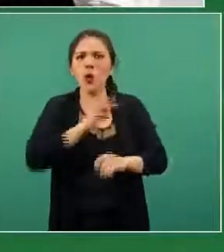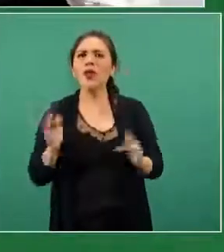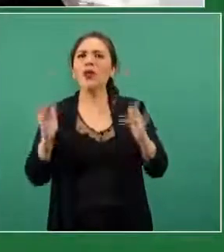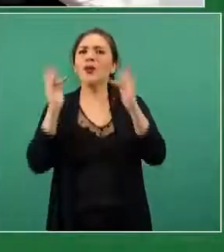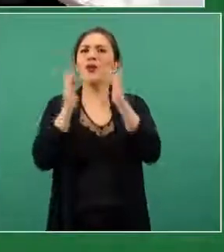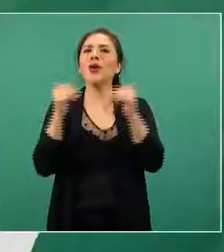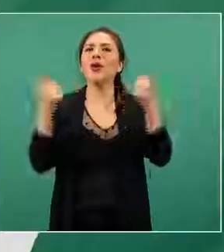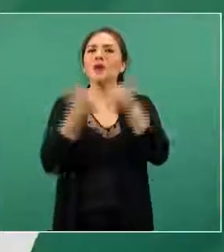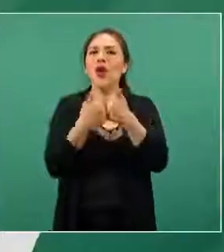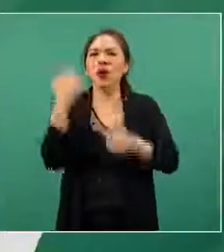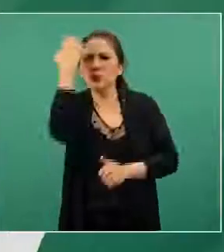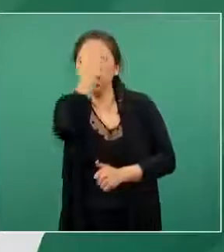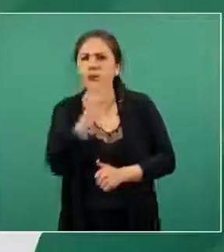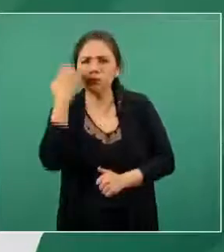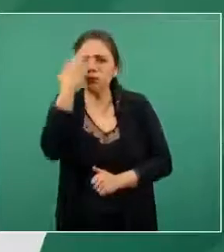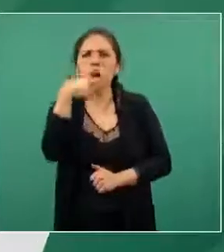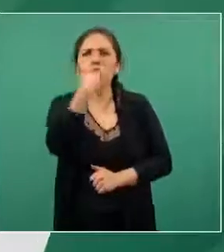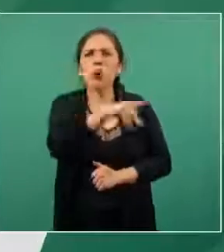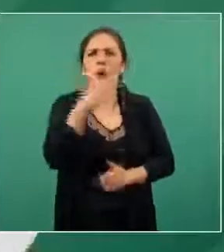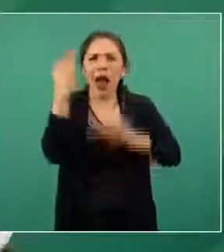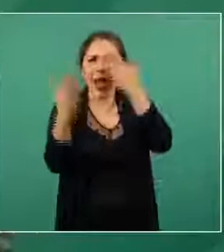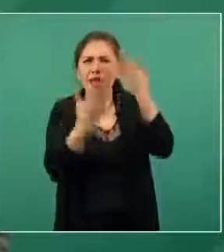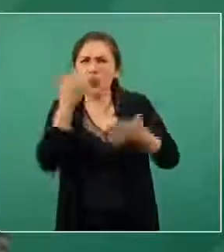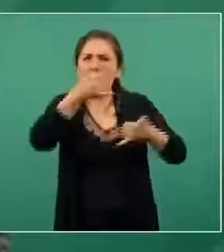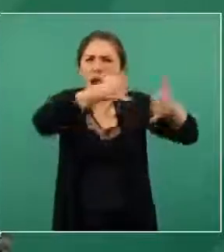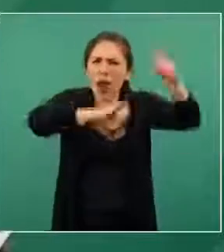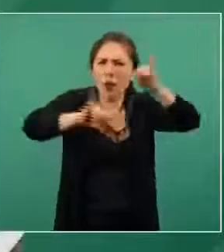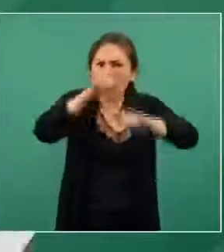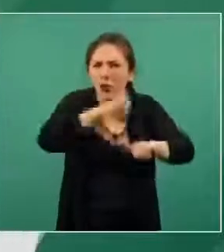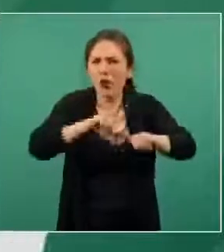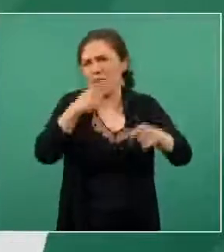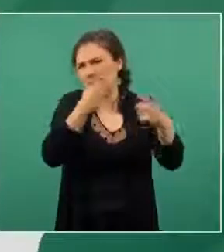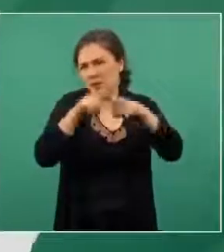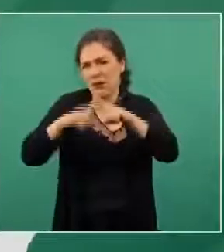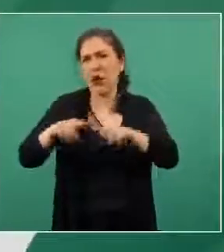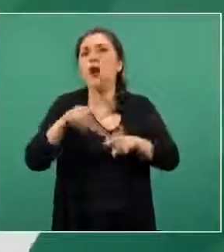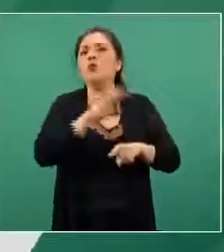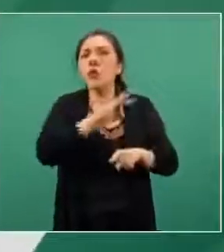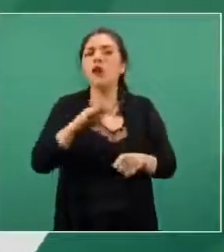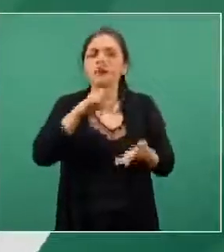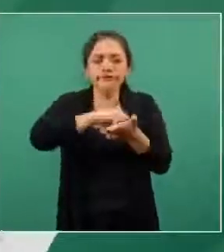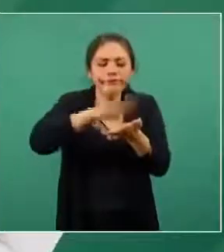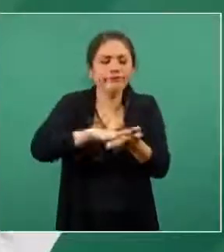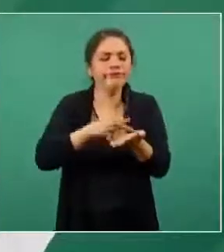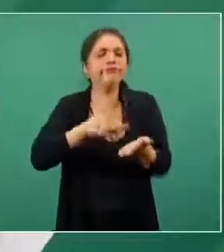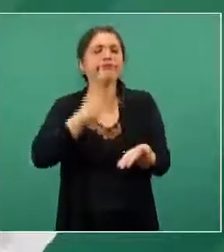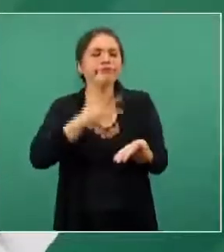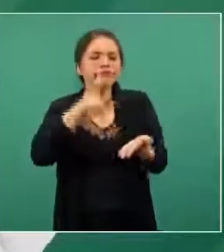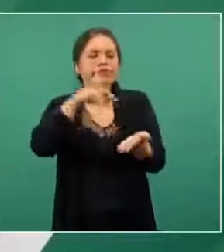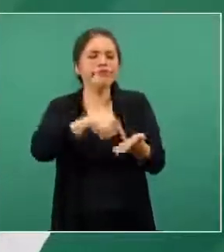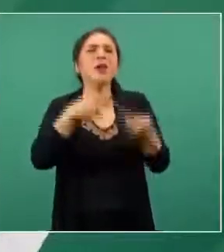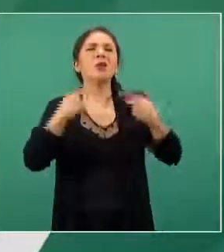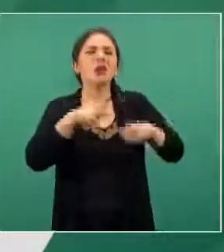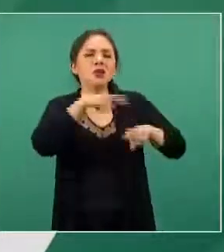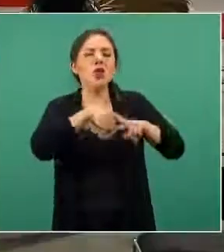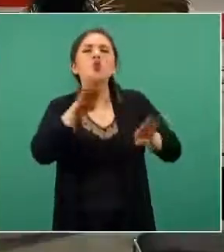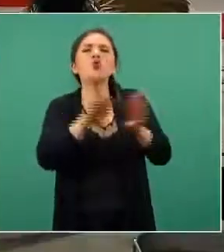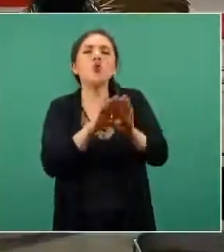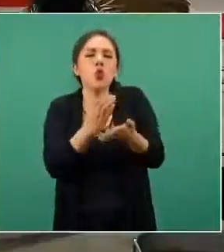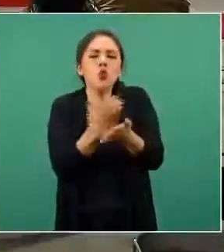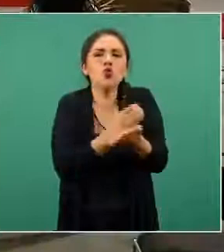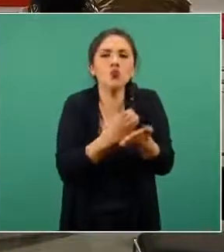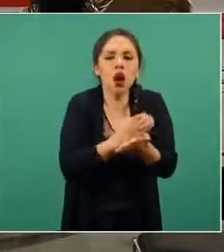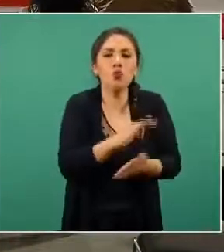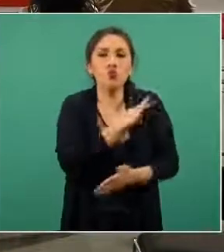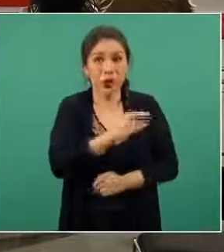lo que son el análisis de sus estudios de laboratorio y de gabinete, establecer cuál era el estado de salud y cuál era el mejor tratamiento. Todo